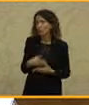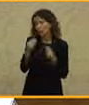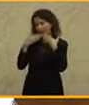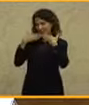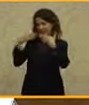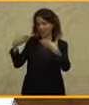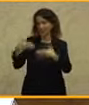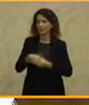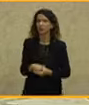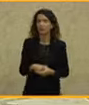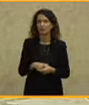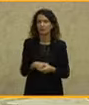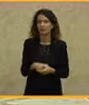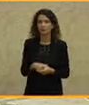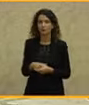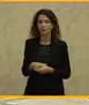gracias.